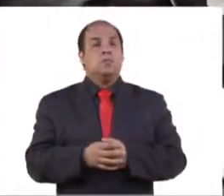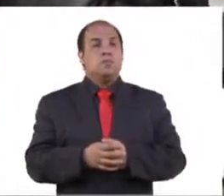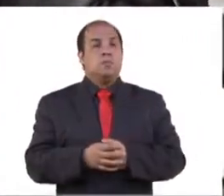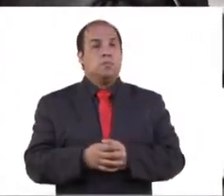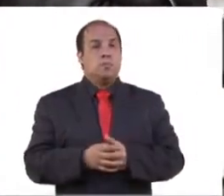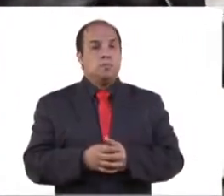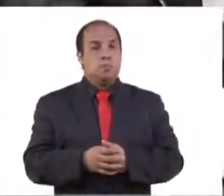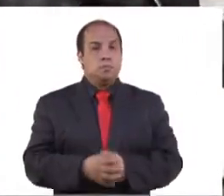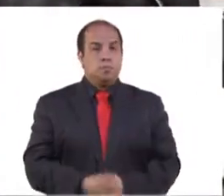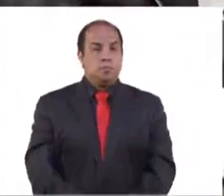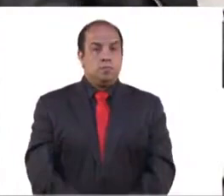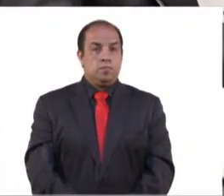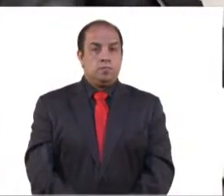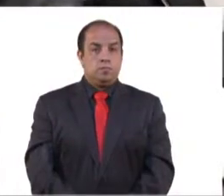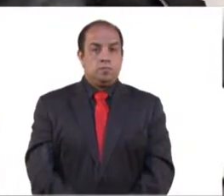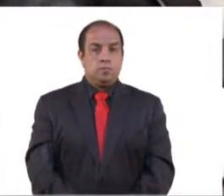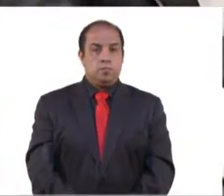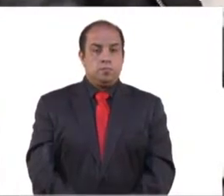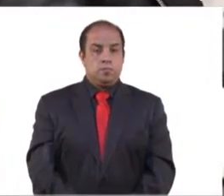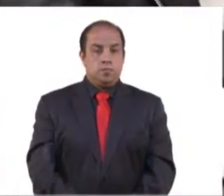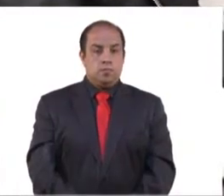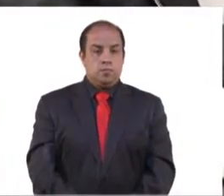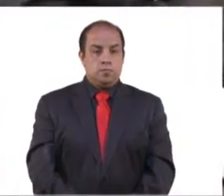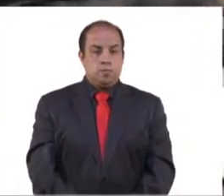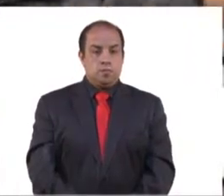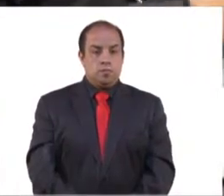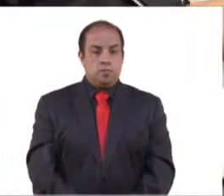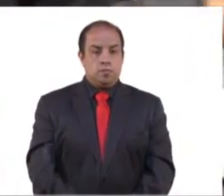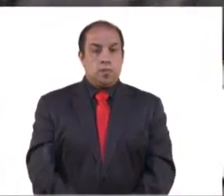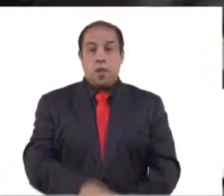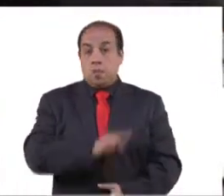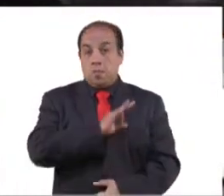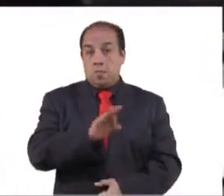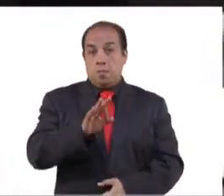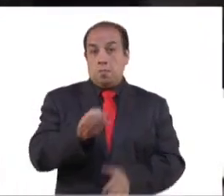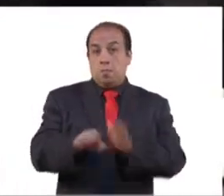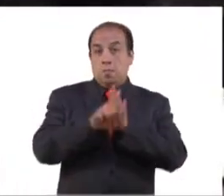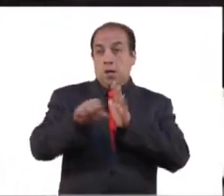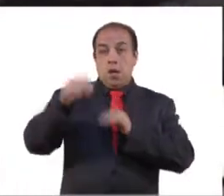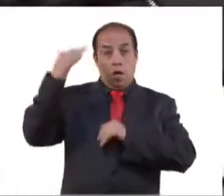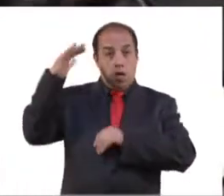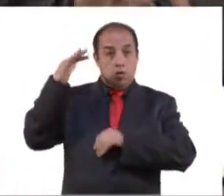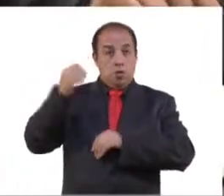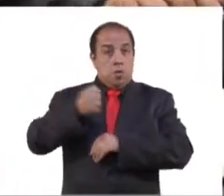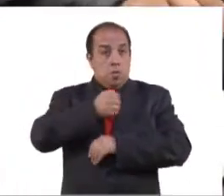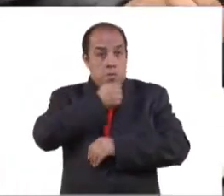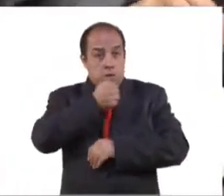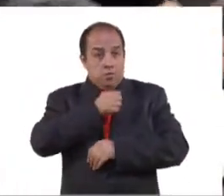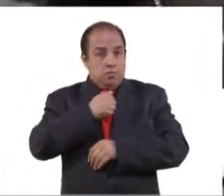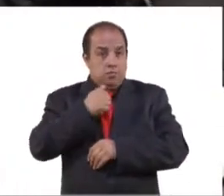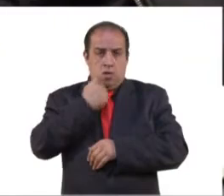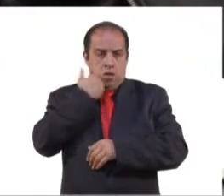la posibilidad, como lo es, bueno, en este caso, de que adultos mayores quieran en todo caso ya no estar ocupando otros bancos